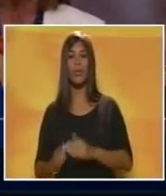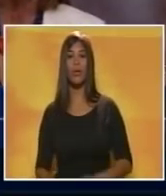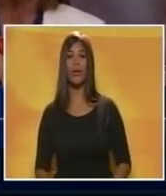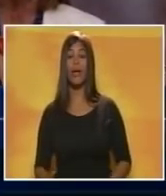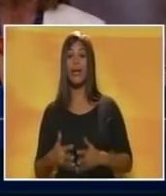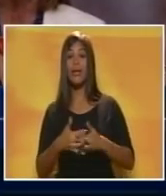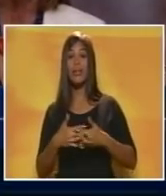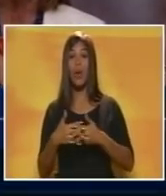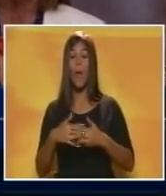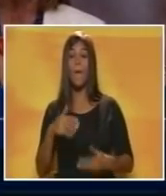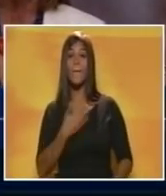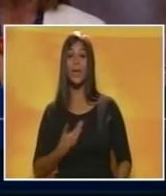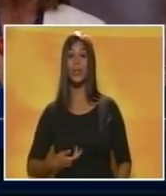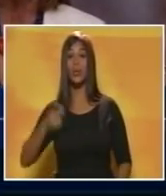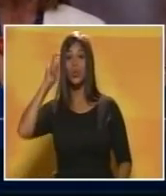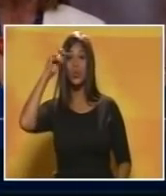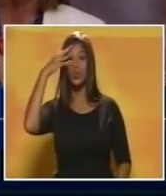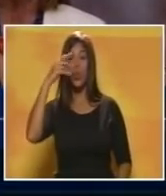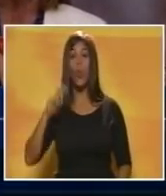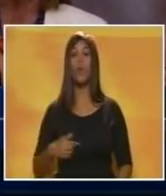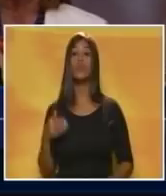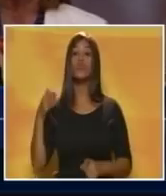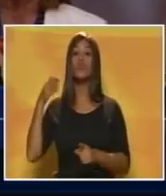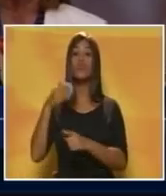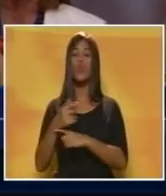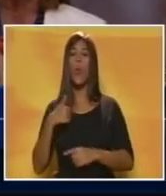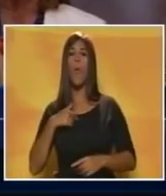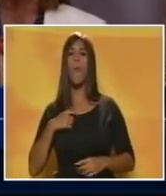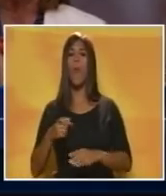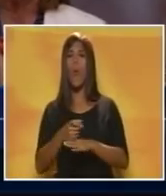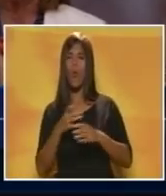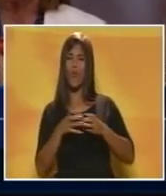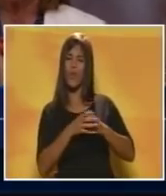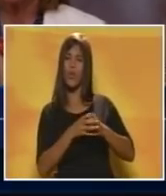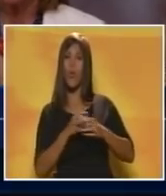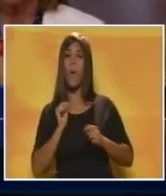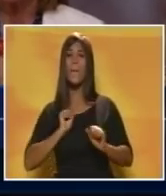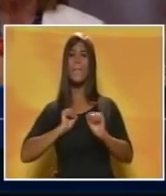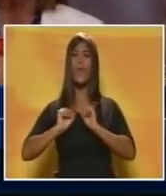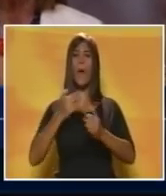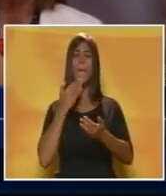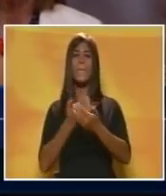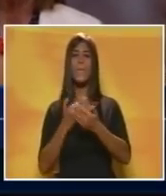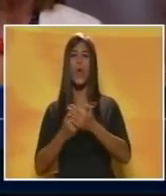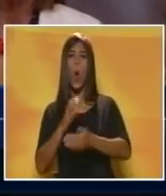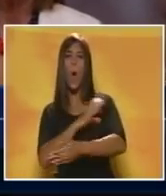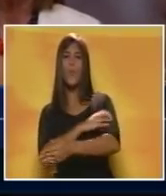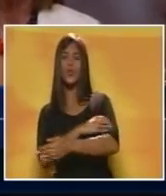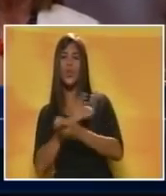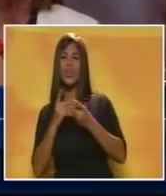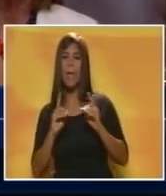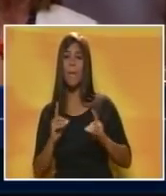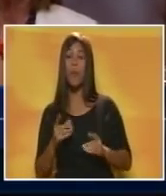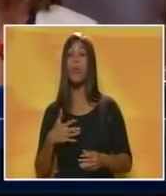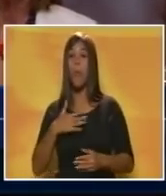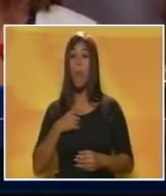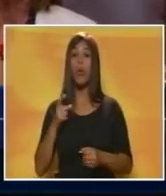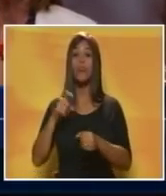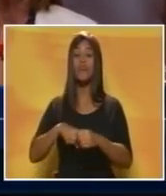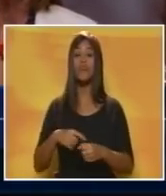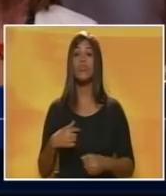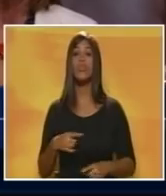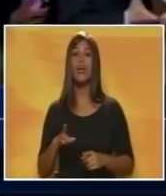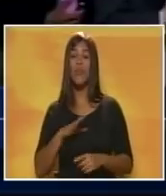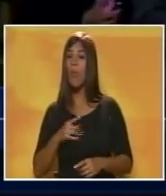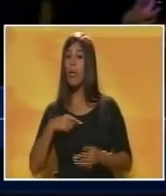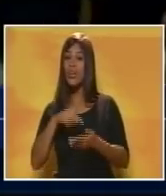En Estados Unidos, el presidente Donald Trump recurrió a su poder ejecutivo para bloquear la petición de la oposición demócrata de acceder a la versión